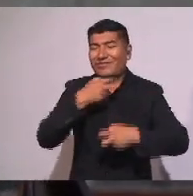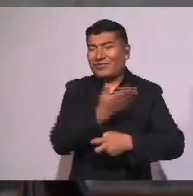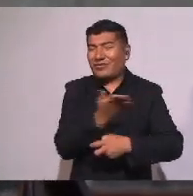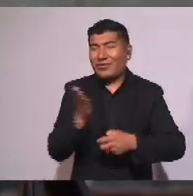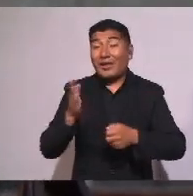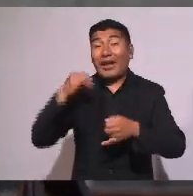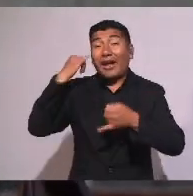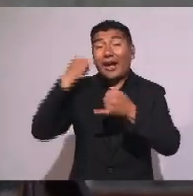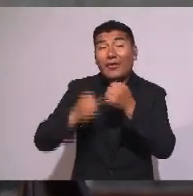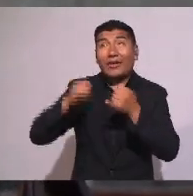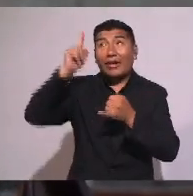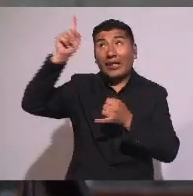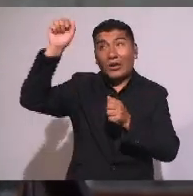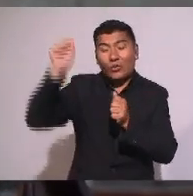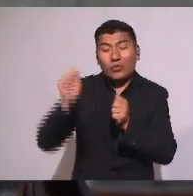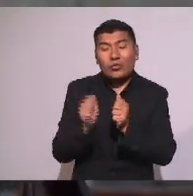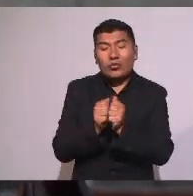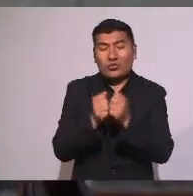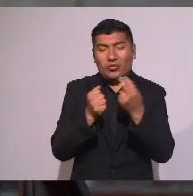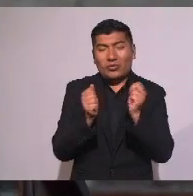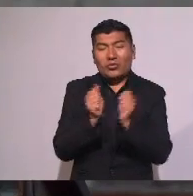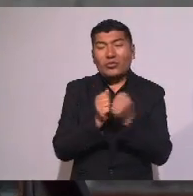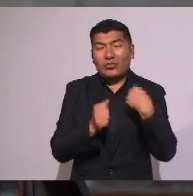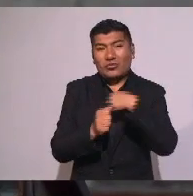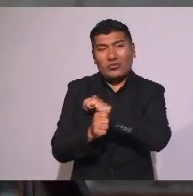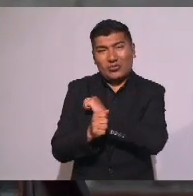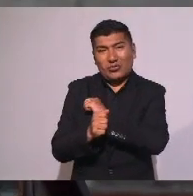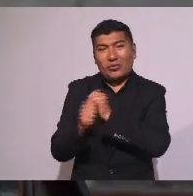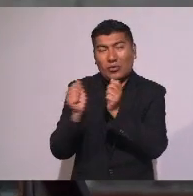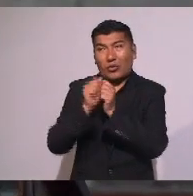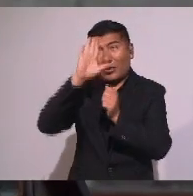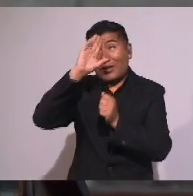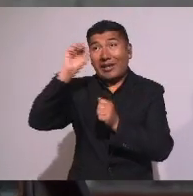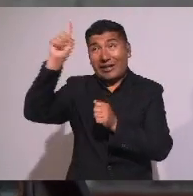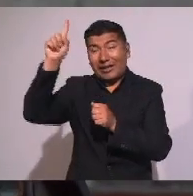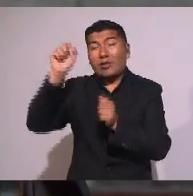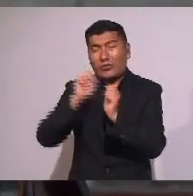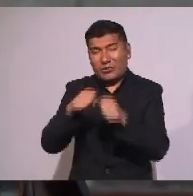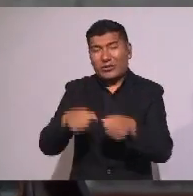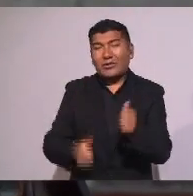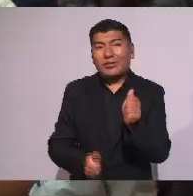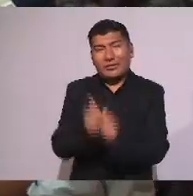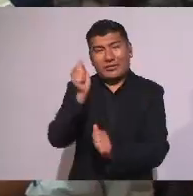Él está con nosotros y con Él vamos a vencer. Que así sea.